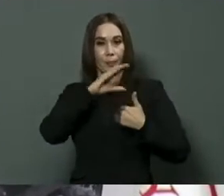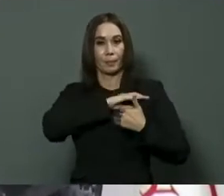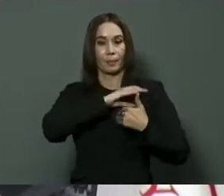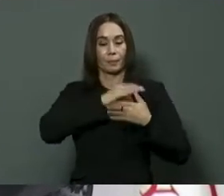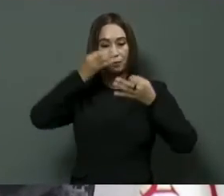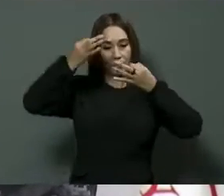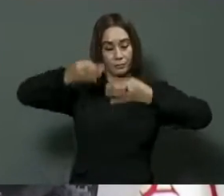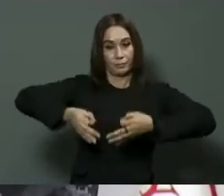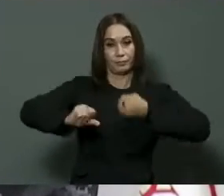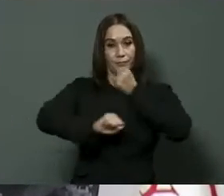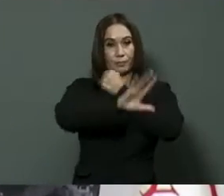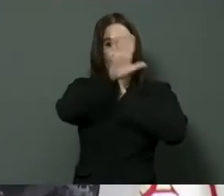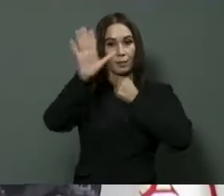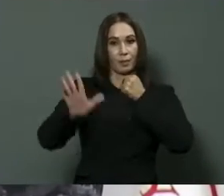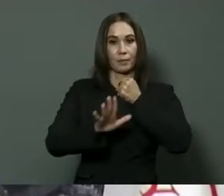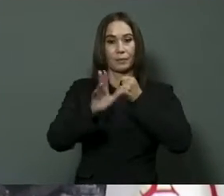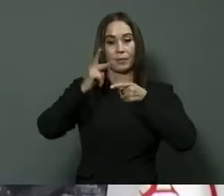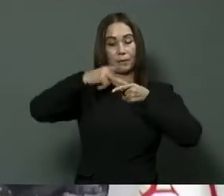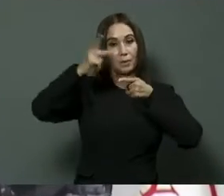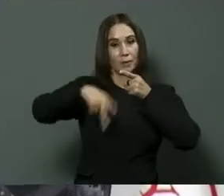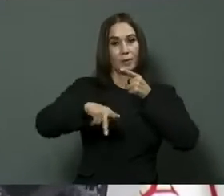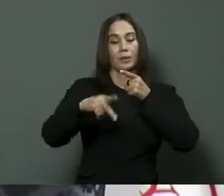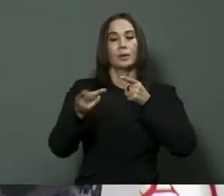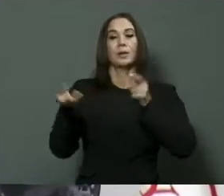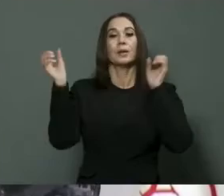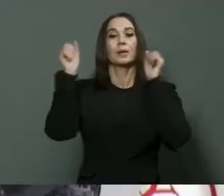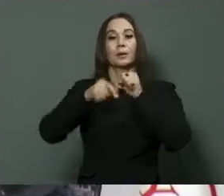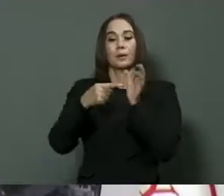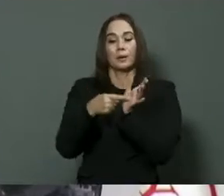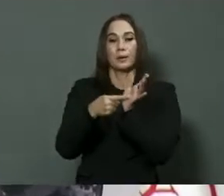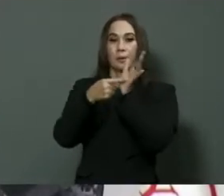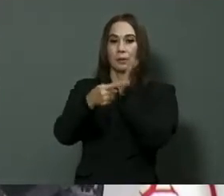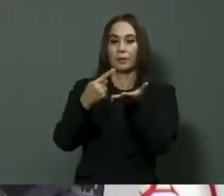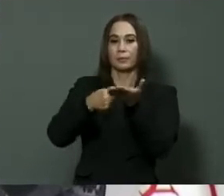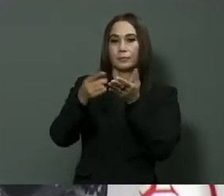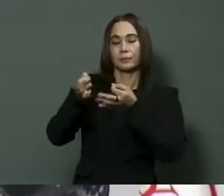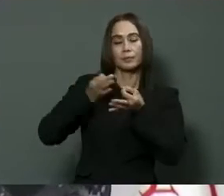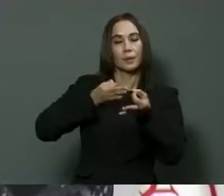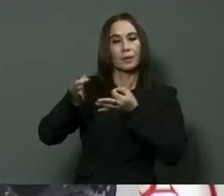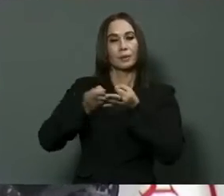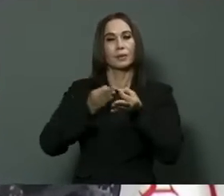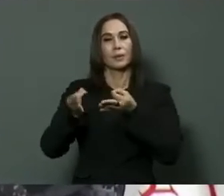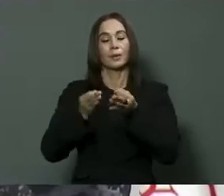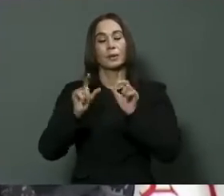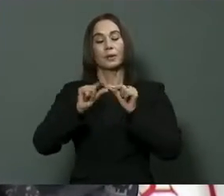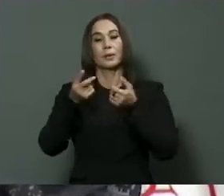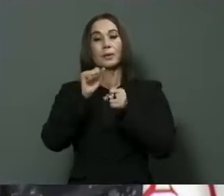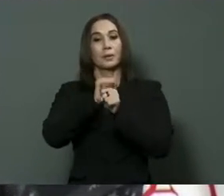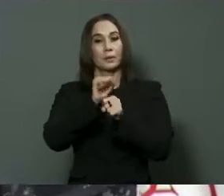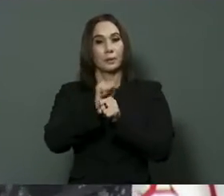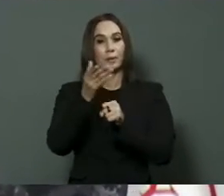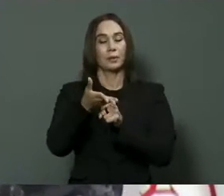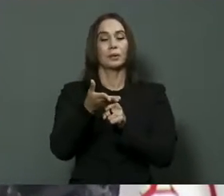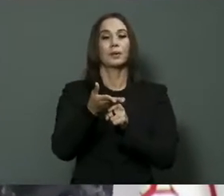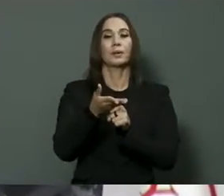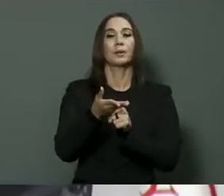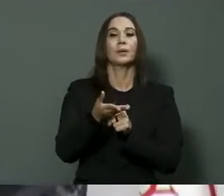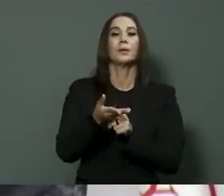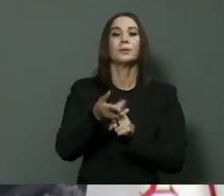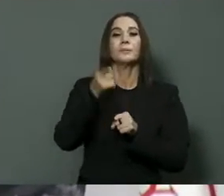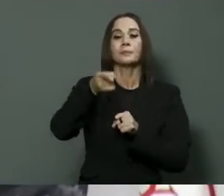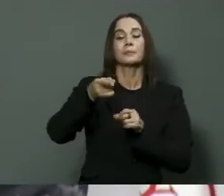ética, transparente, que pueda rendir cuentas dentro del ámbito estratégico operativo de